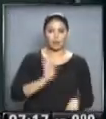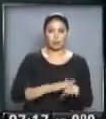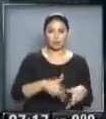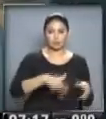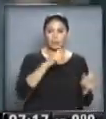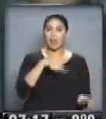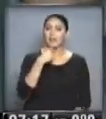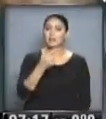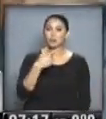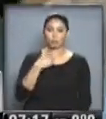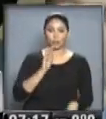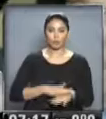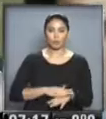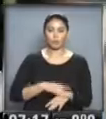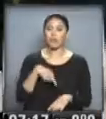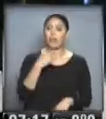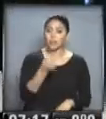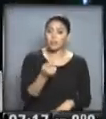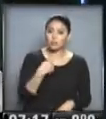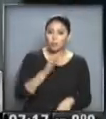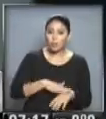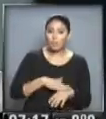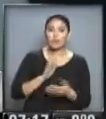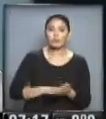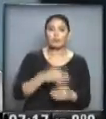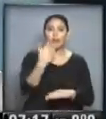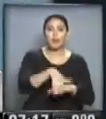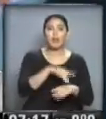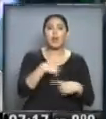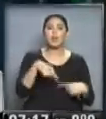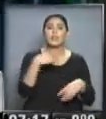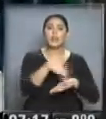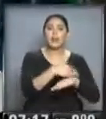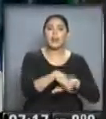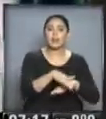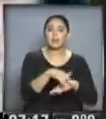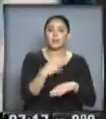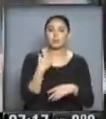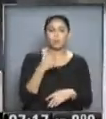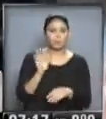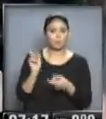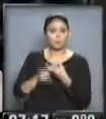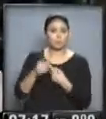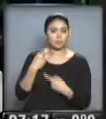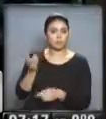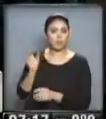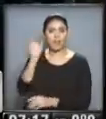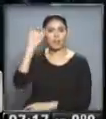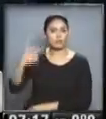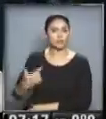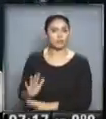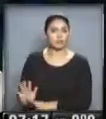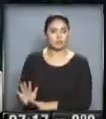yo, reconoció el encargado. Soy el responsable de lo de Rabiniani 2360. Fui yo, mi señora no tuvo nada que ver con el